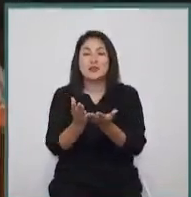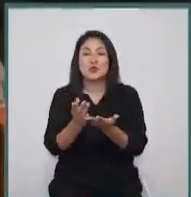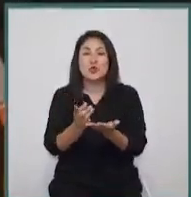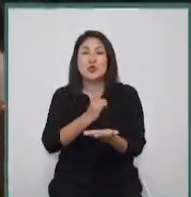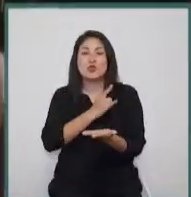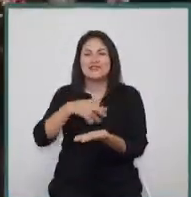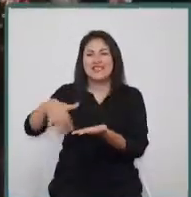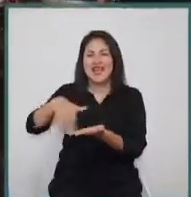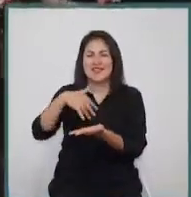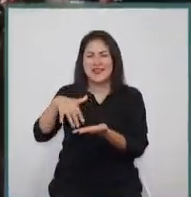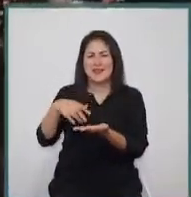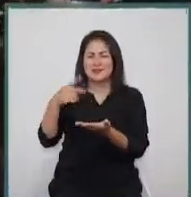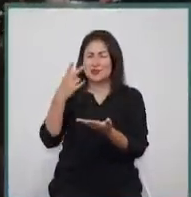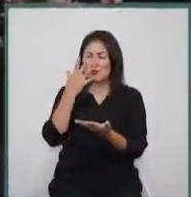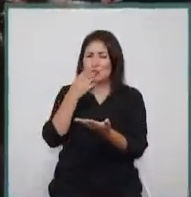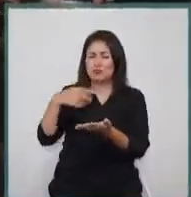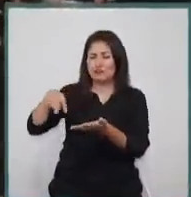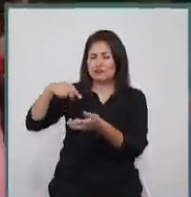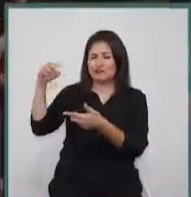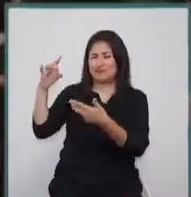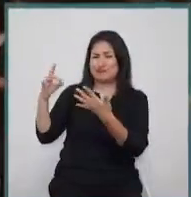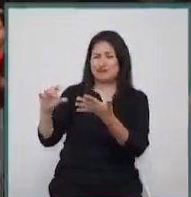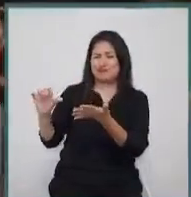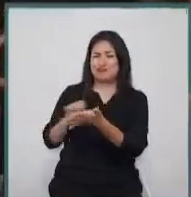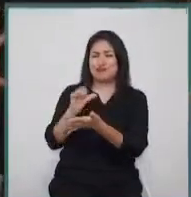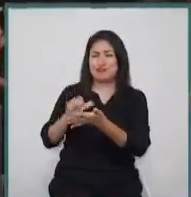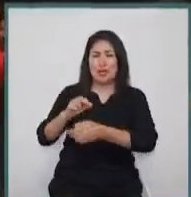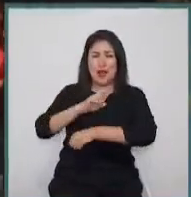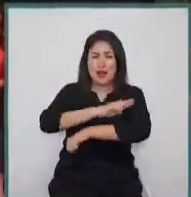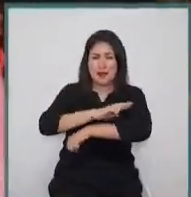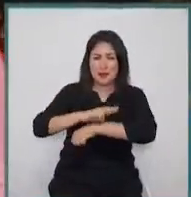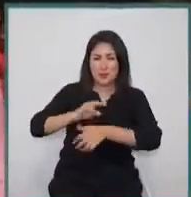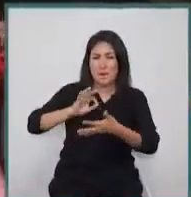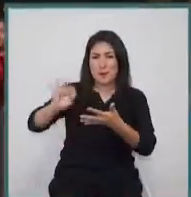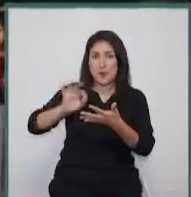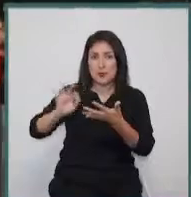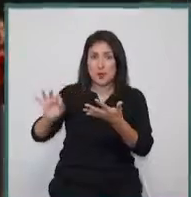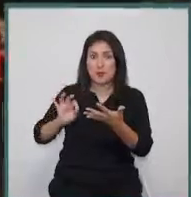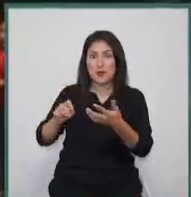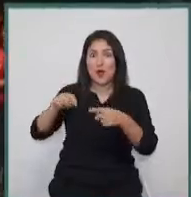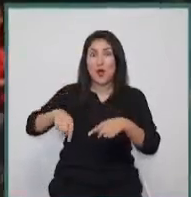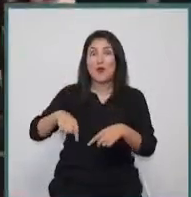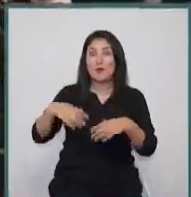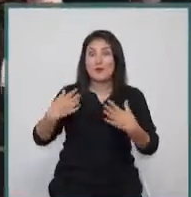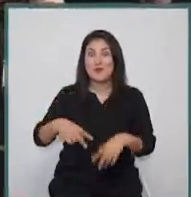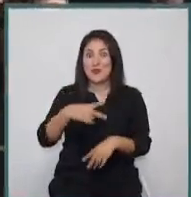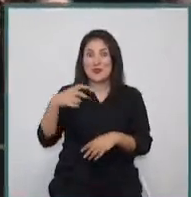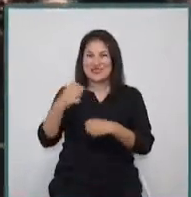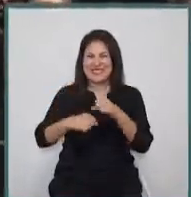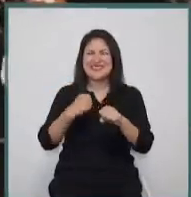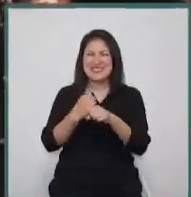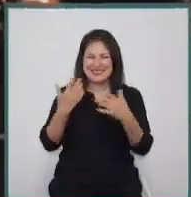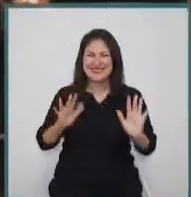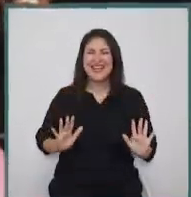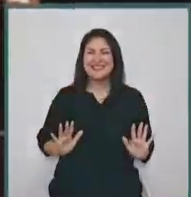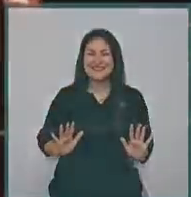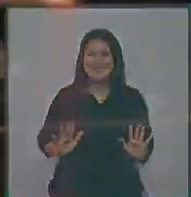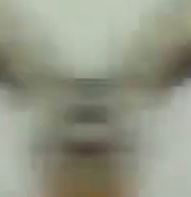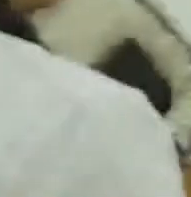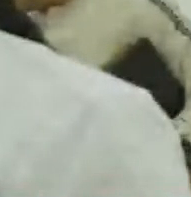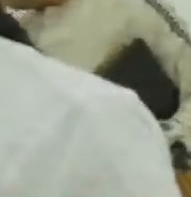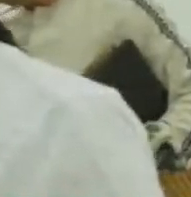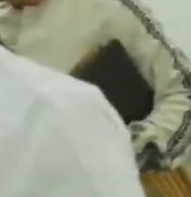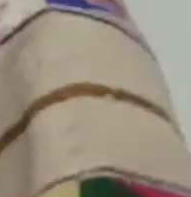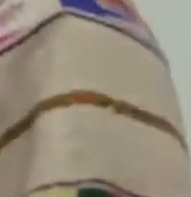José María Arguedas, quienes harán manifestaciones artísticas de las principales regiones de este país. Ponte cómodo porque arrancamos y estamos en modo bicentenario.